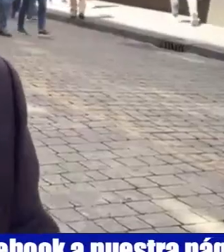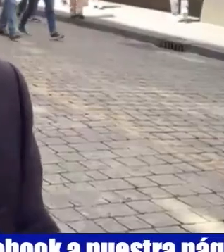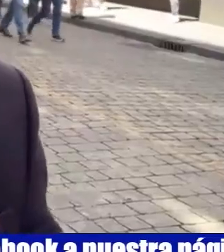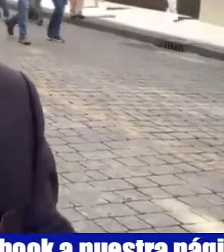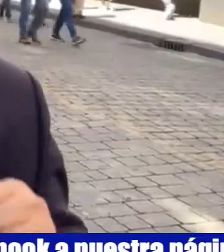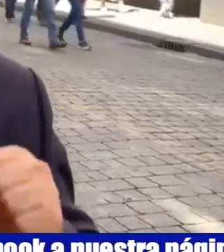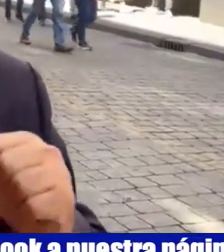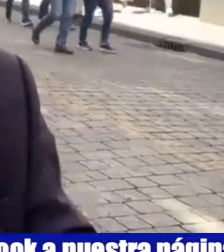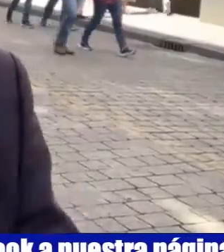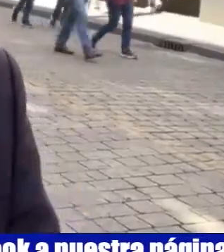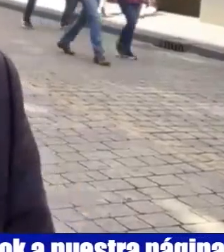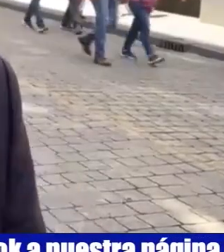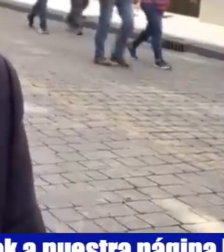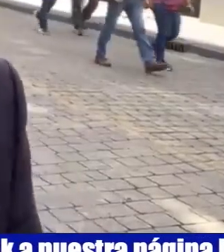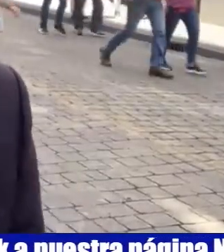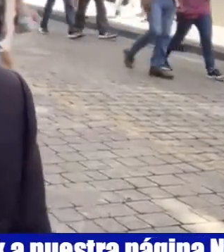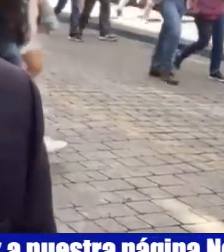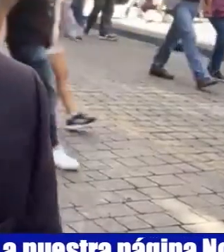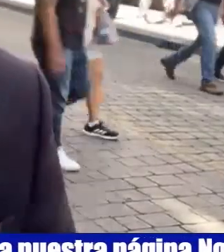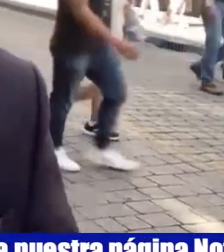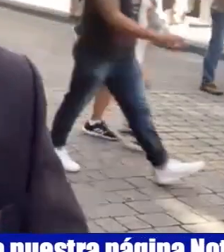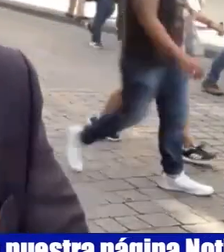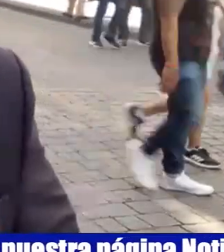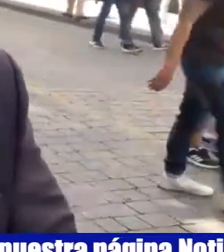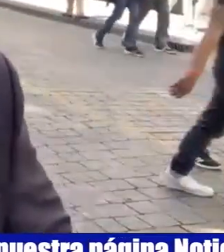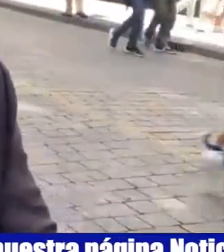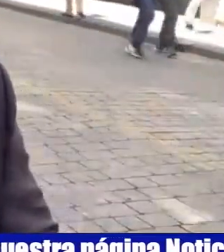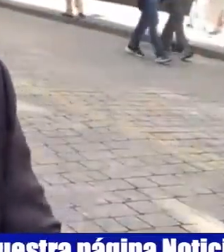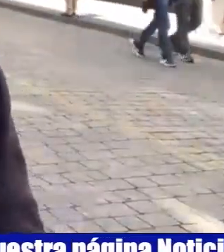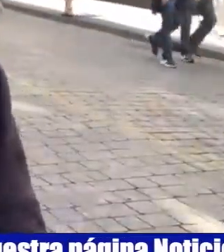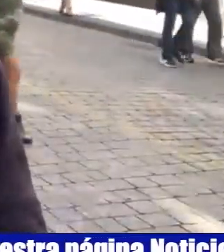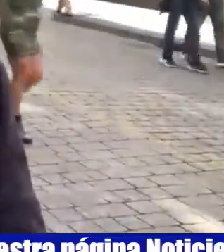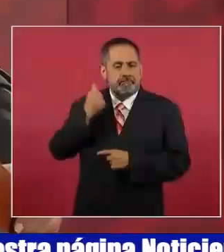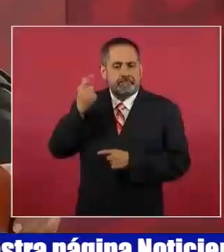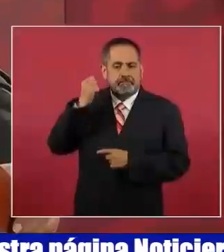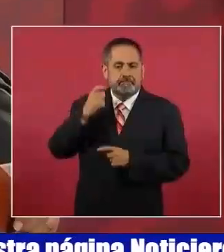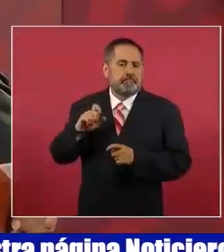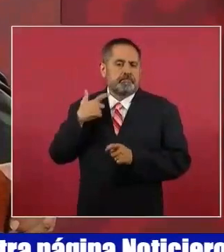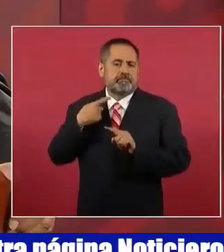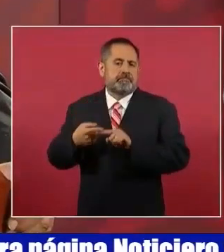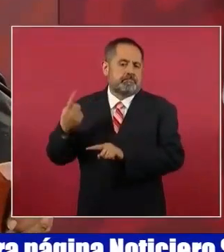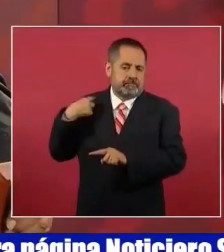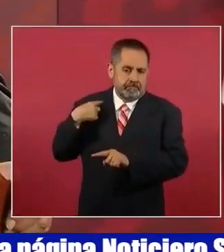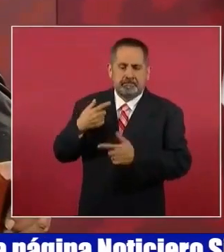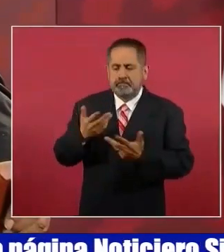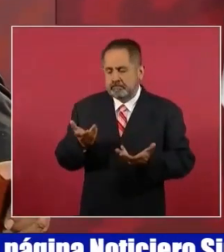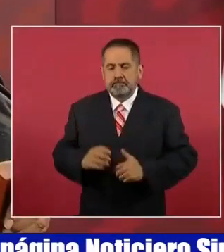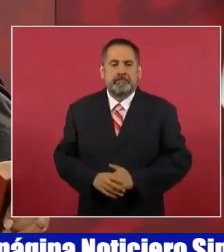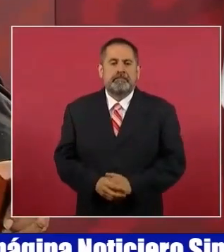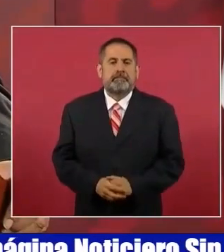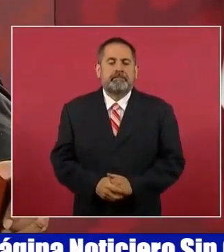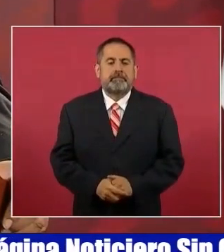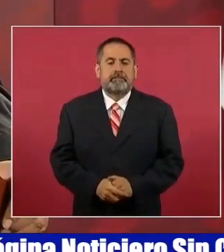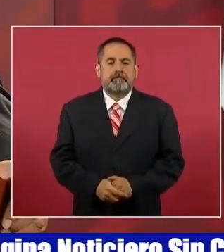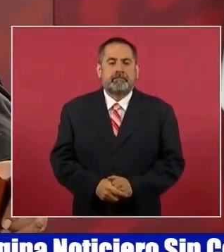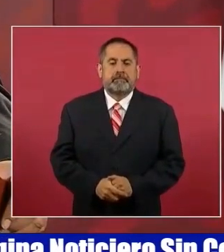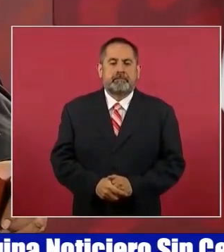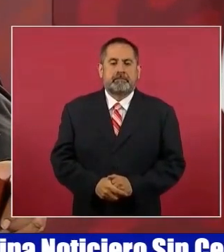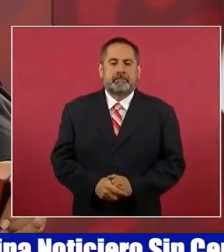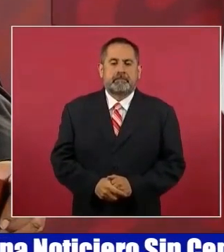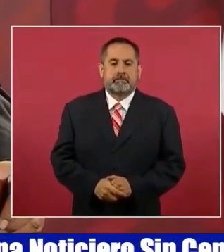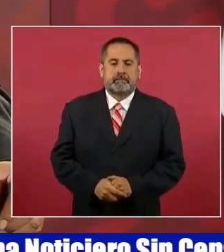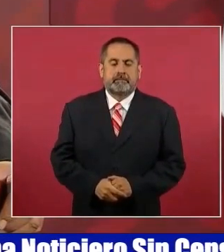dictador, que es un autócrata. Y hoy el presidente Andrés Manuel López Obrador le apuesta, como siempre, a la no